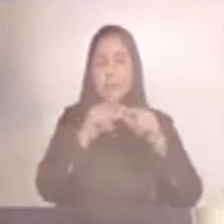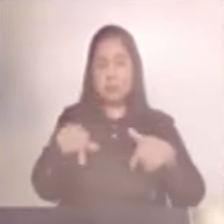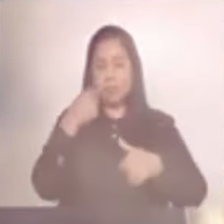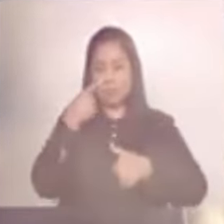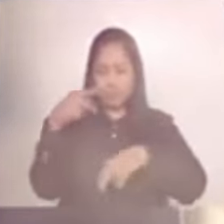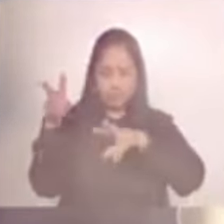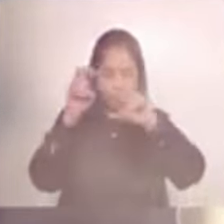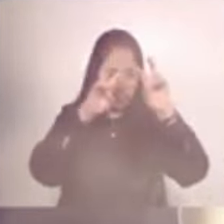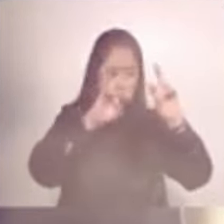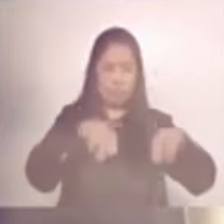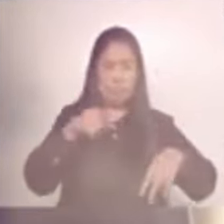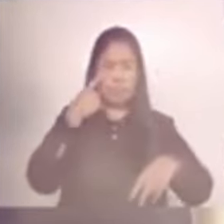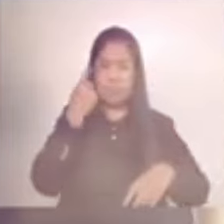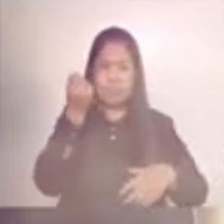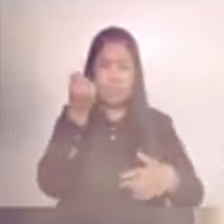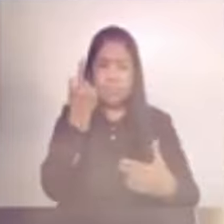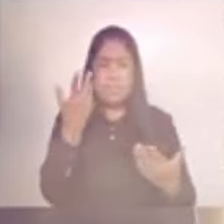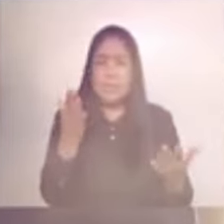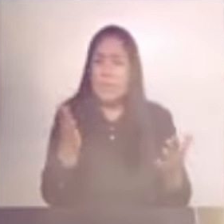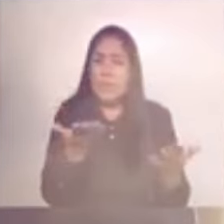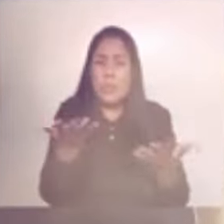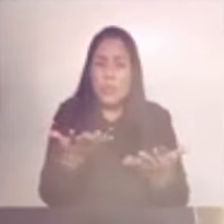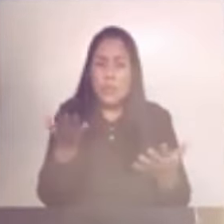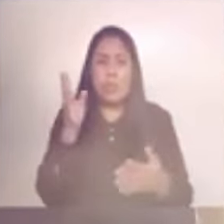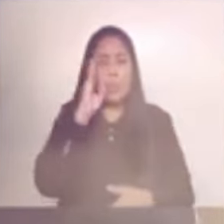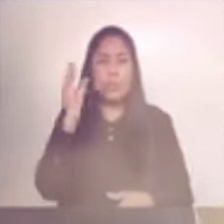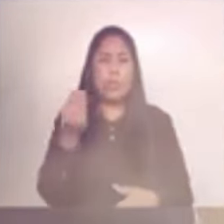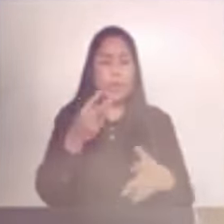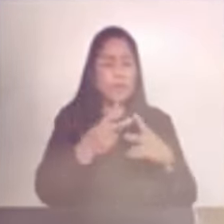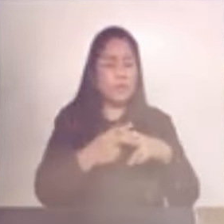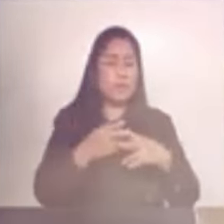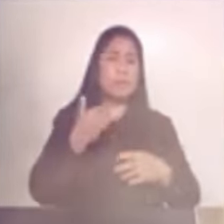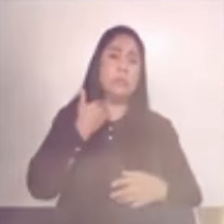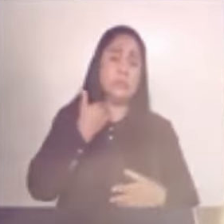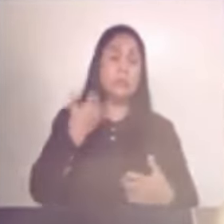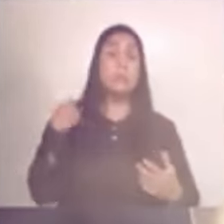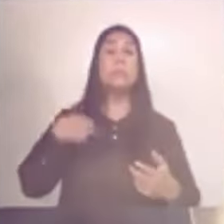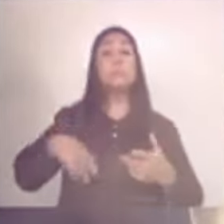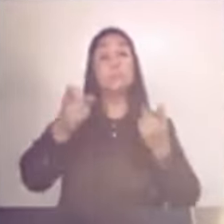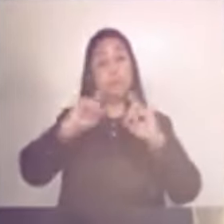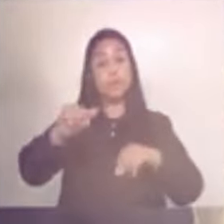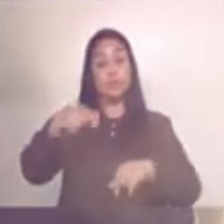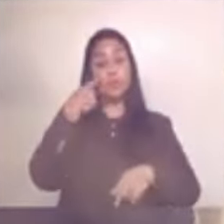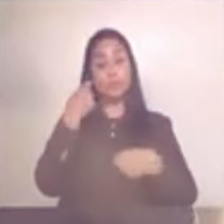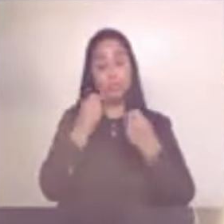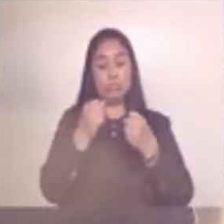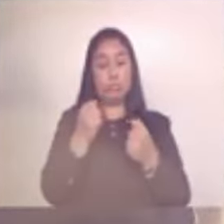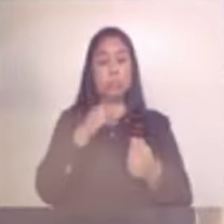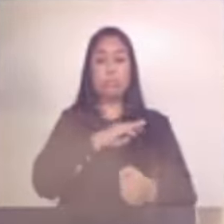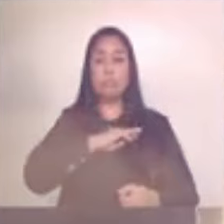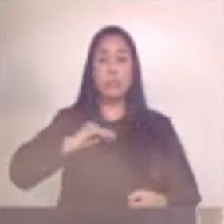para entender exactamente cuál es el mecanismo. Pero lo que ya está haciendo el Ministerio de Economía